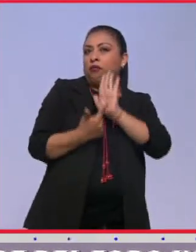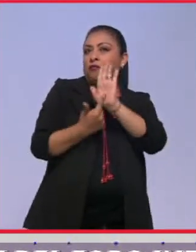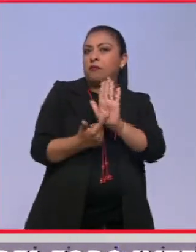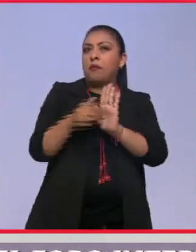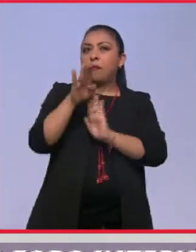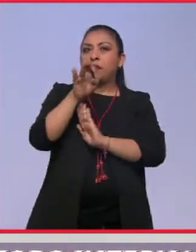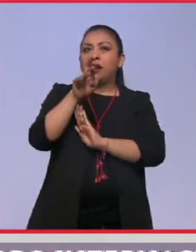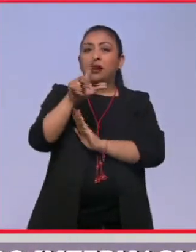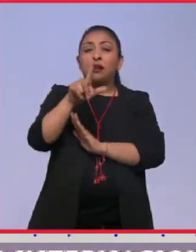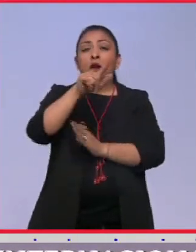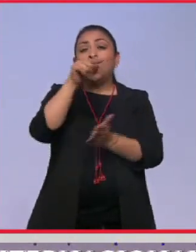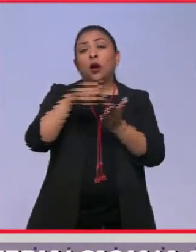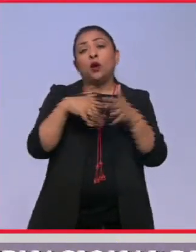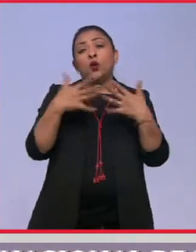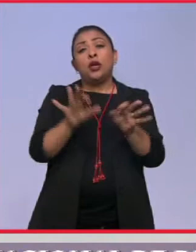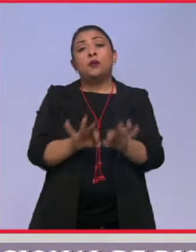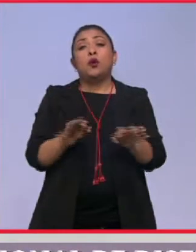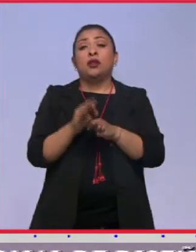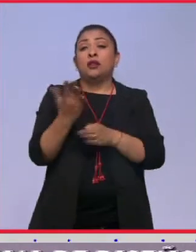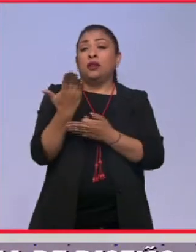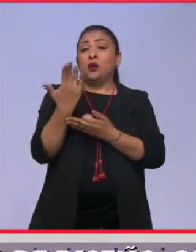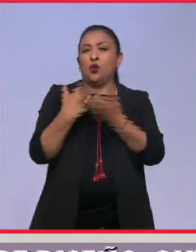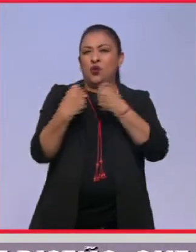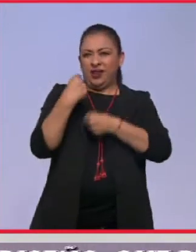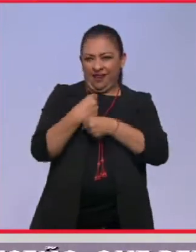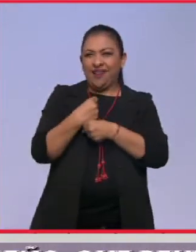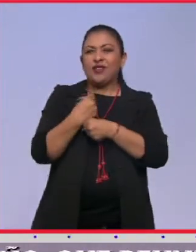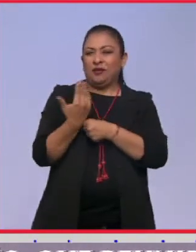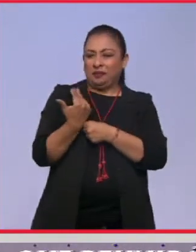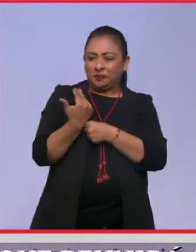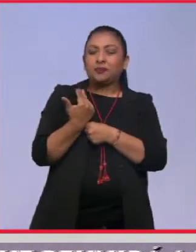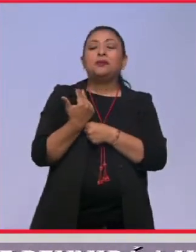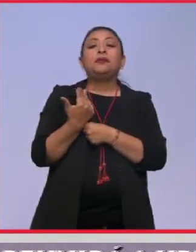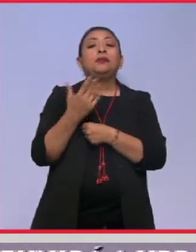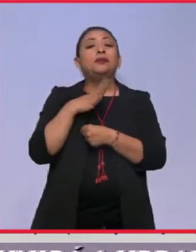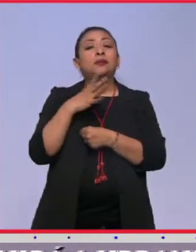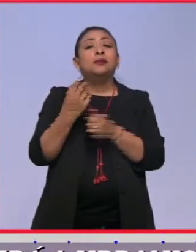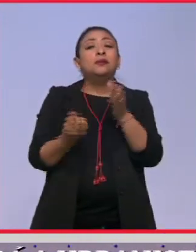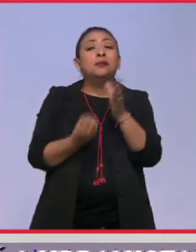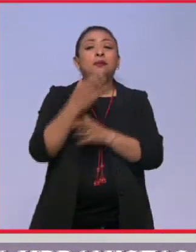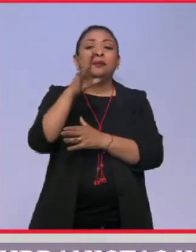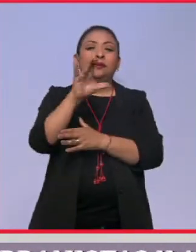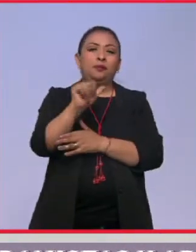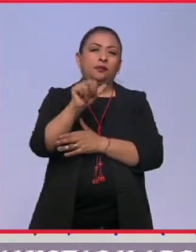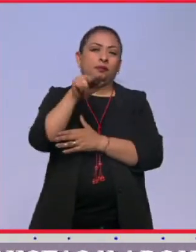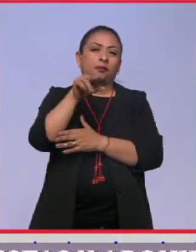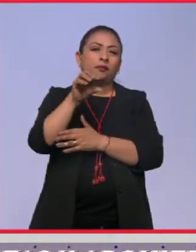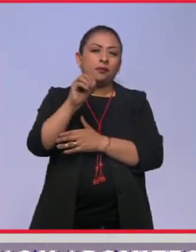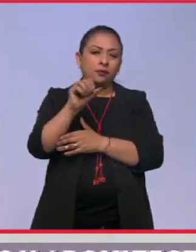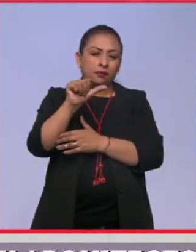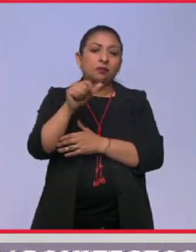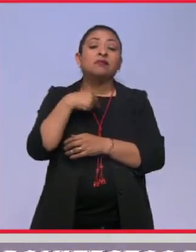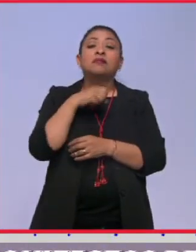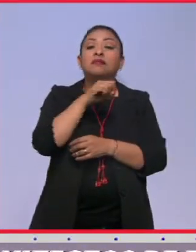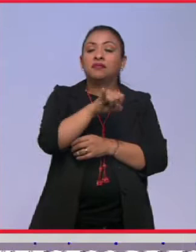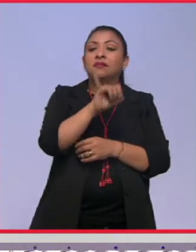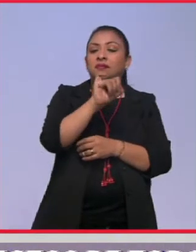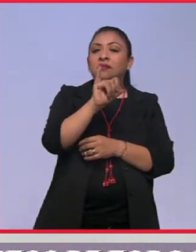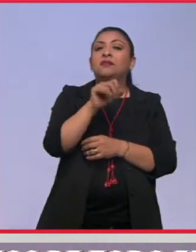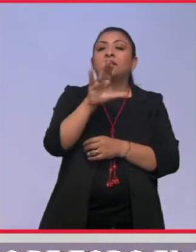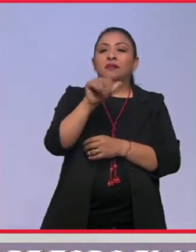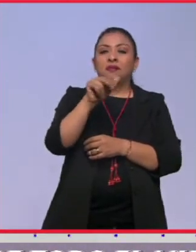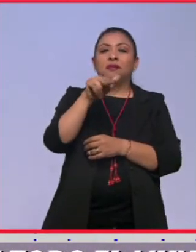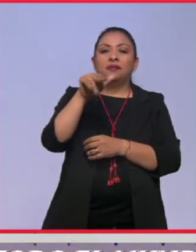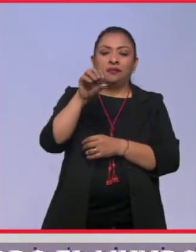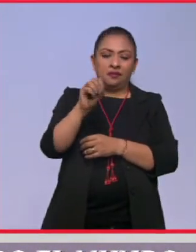los grandes, grandes espacios. Hace un año, Julio, es donde se reestrenó Canoa. ¿No? Canoa, justamente Canoa